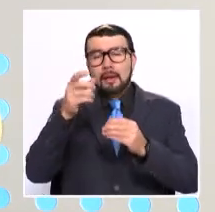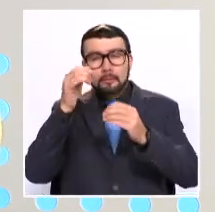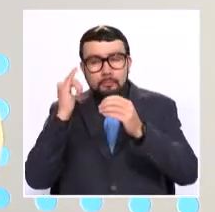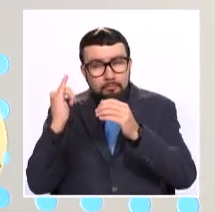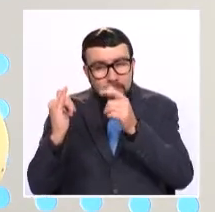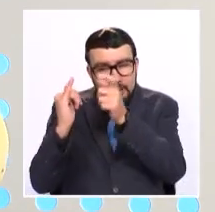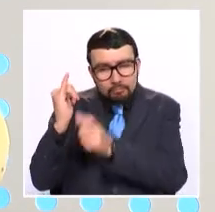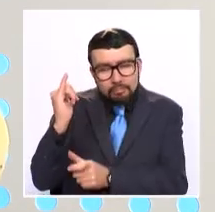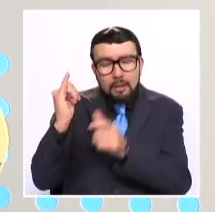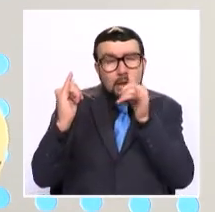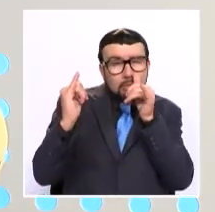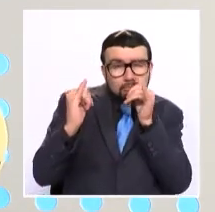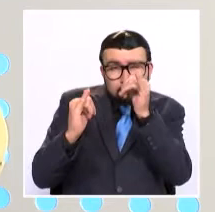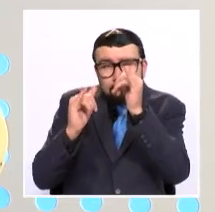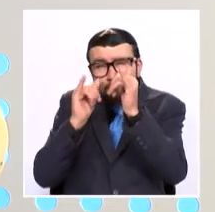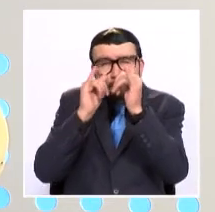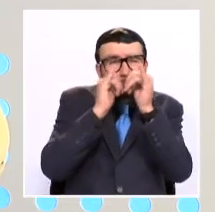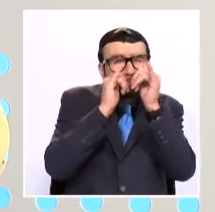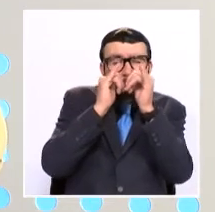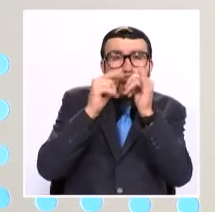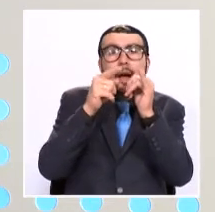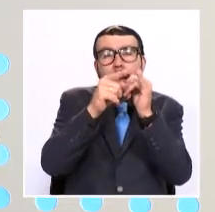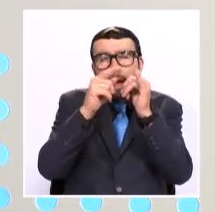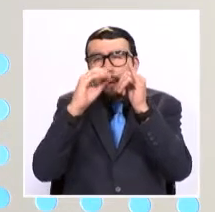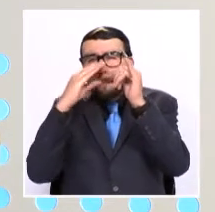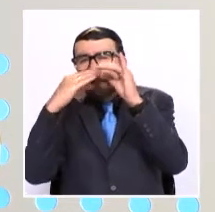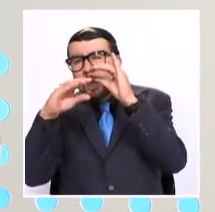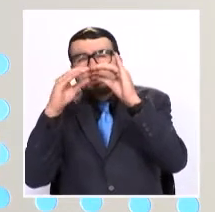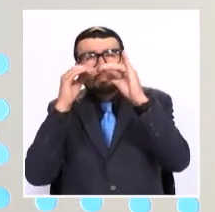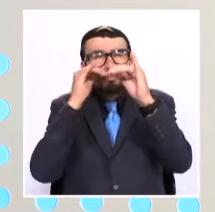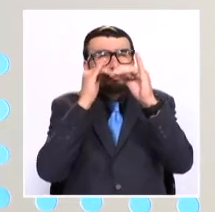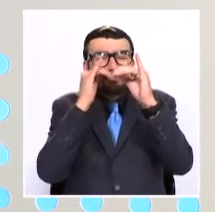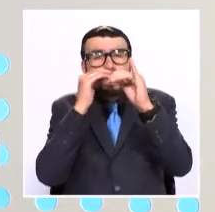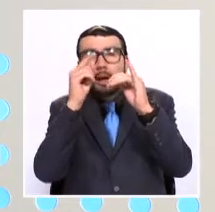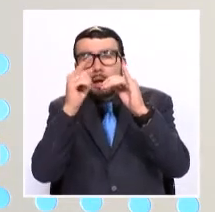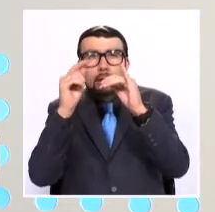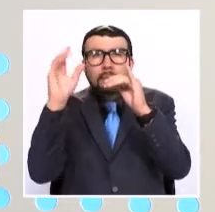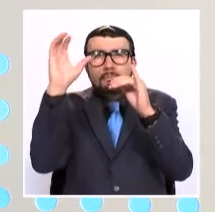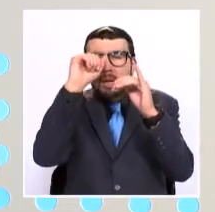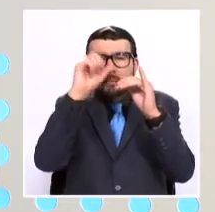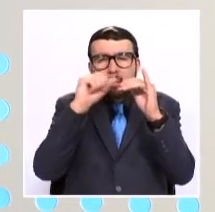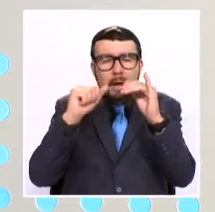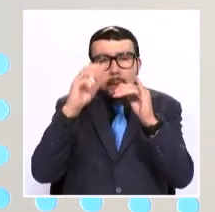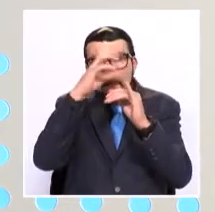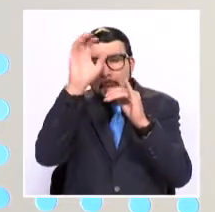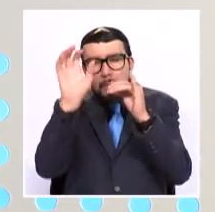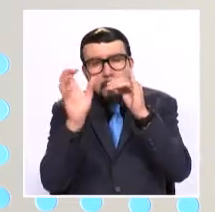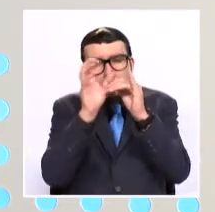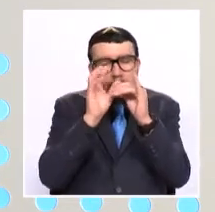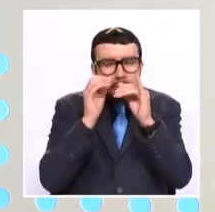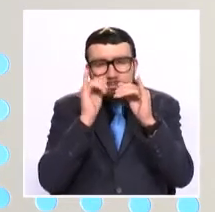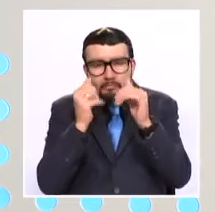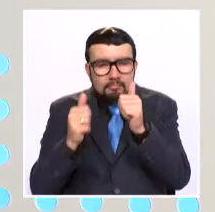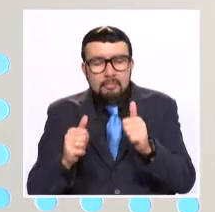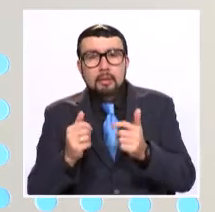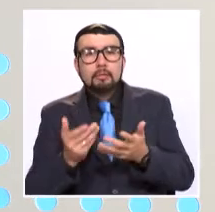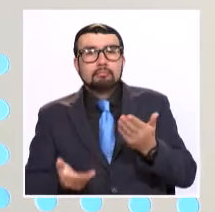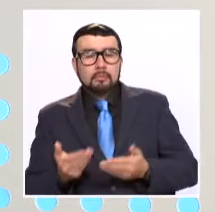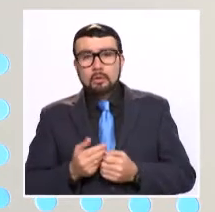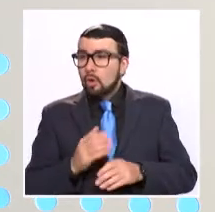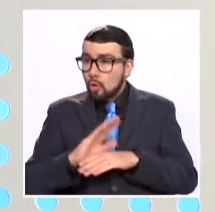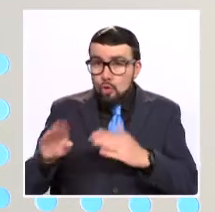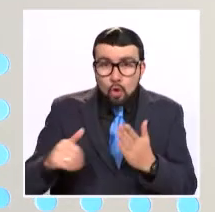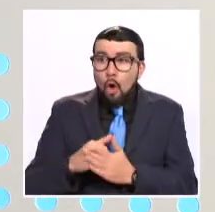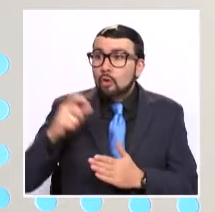de lesión, el grado de alteración celular que está haciendo, y por eso no todos los pacientes tienen